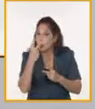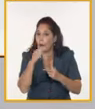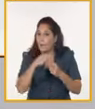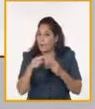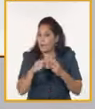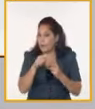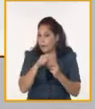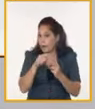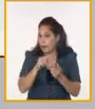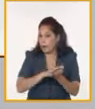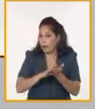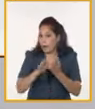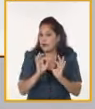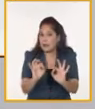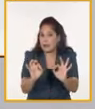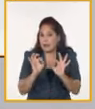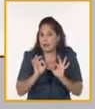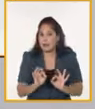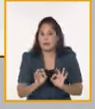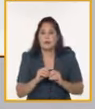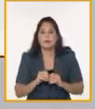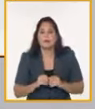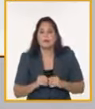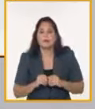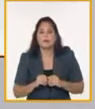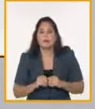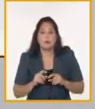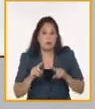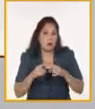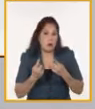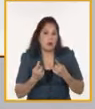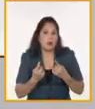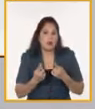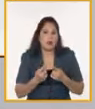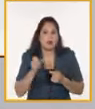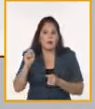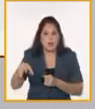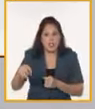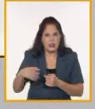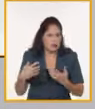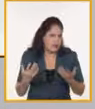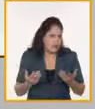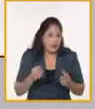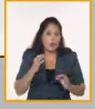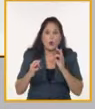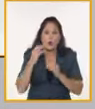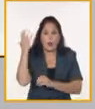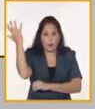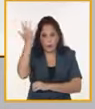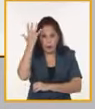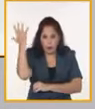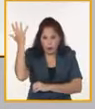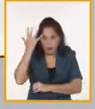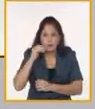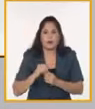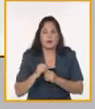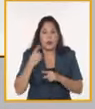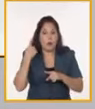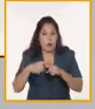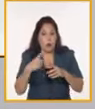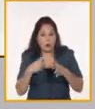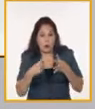específicos que se que se crean porque también un grupo de los deshechos Hacia dónde van tiene que ver con el cuidado del medio ambiente tiene otro grupo de